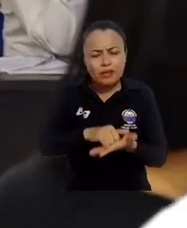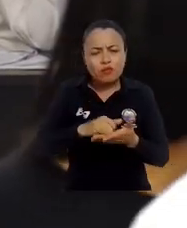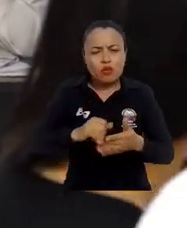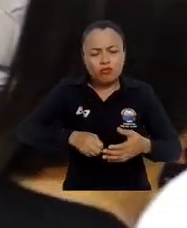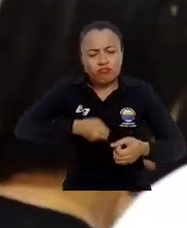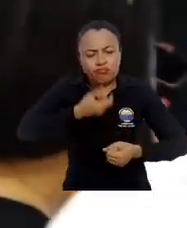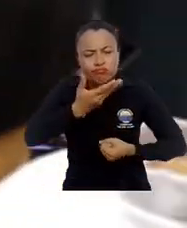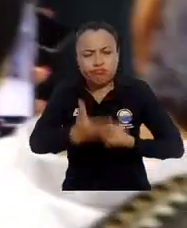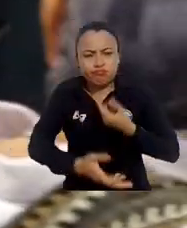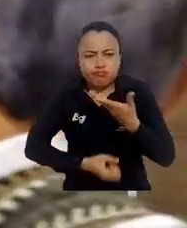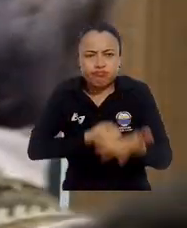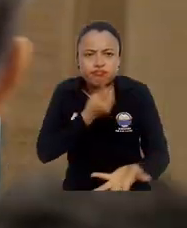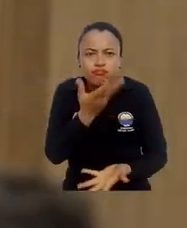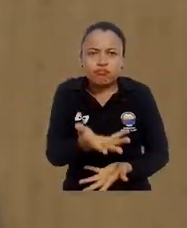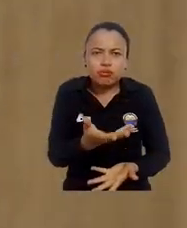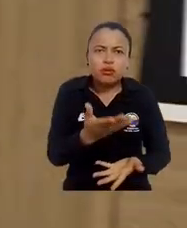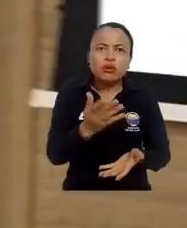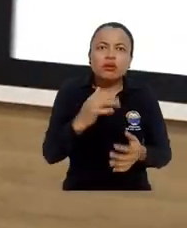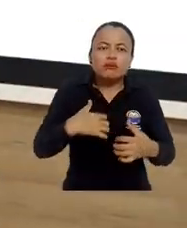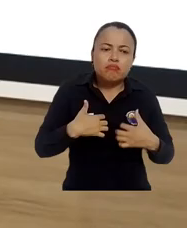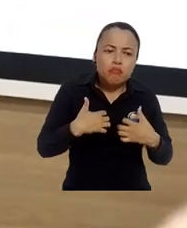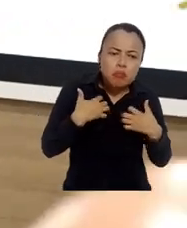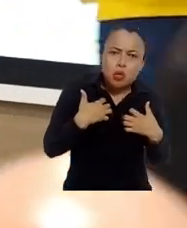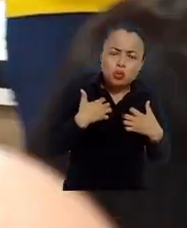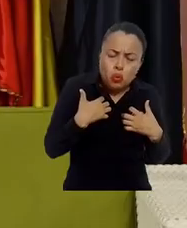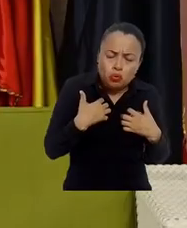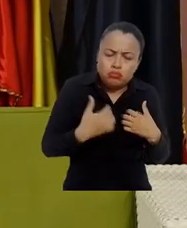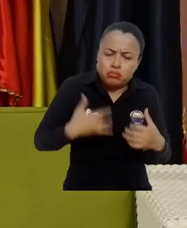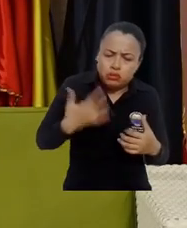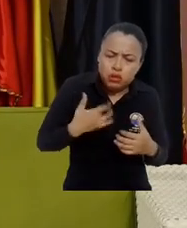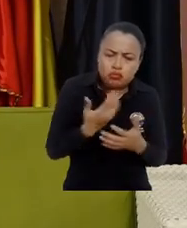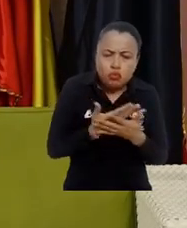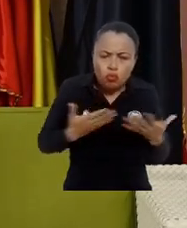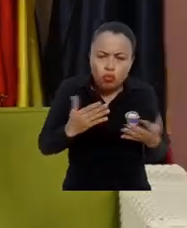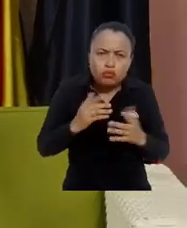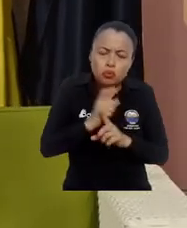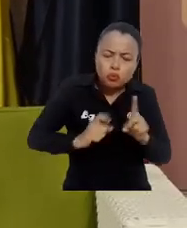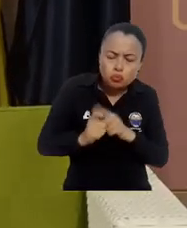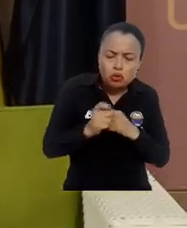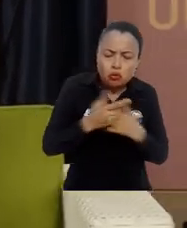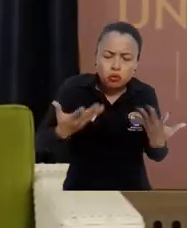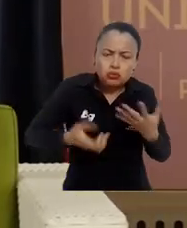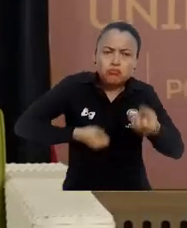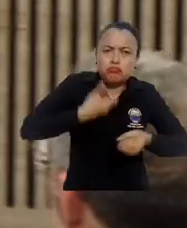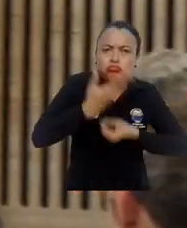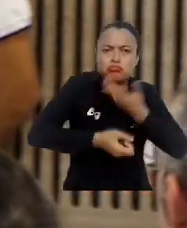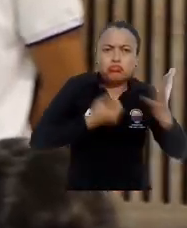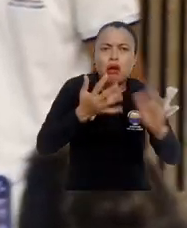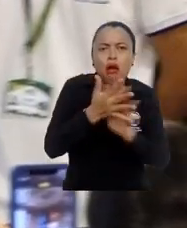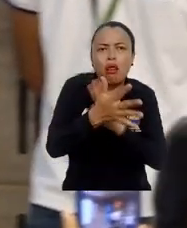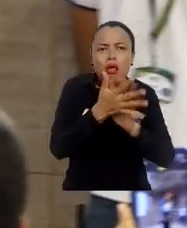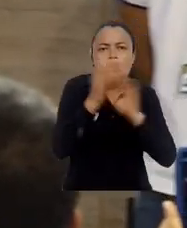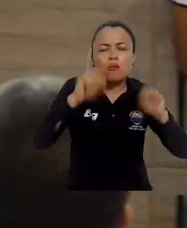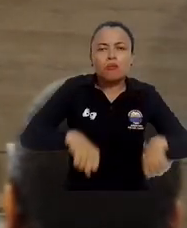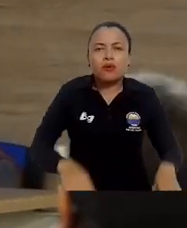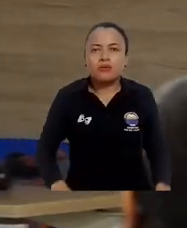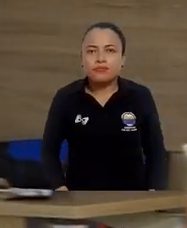cómo se expresan sin miedo todo lo que saben sobre su